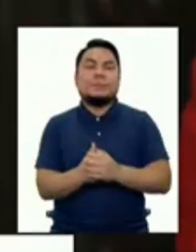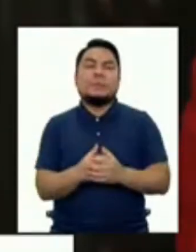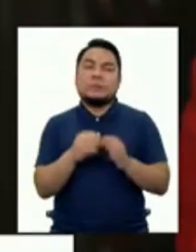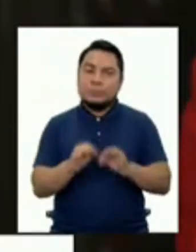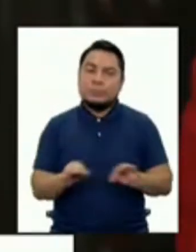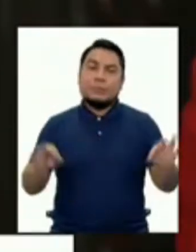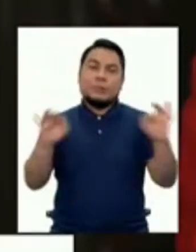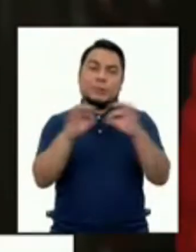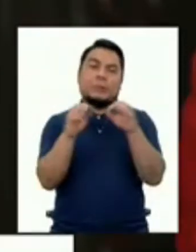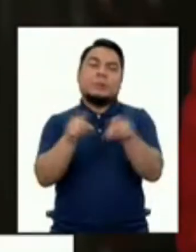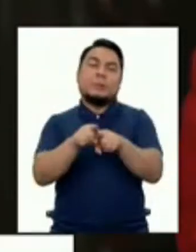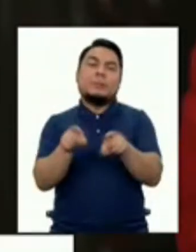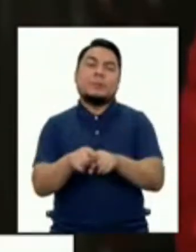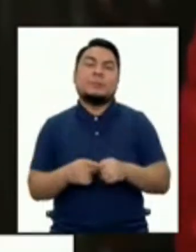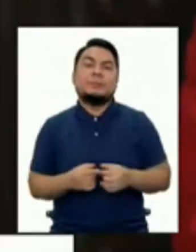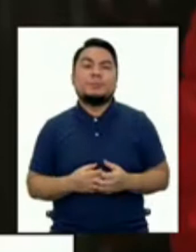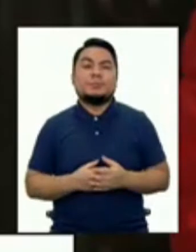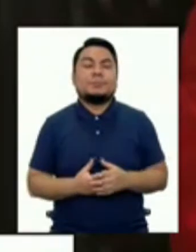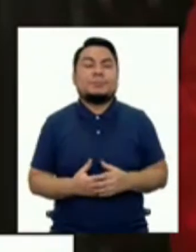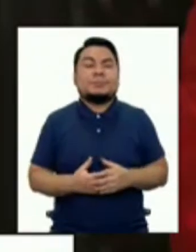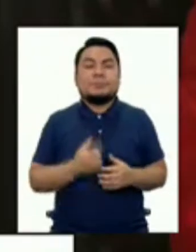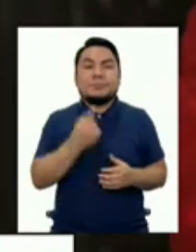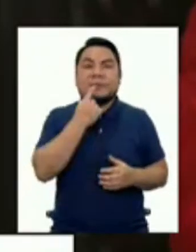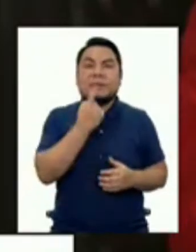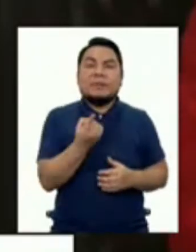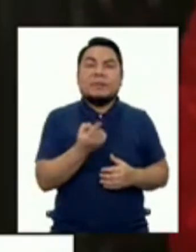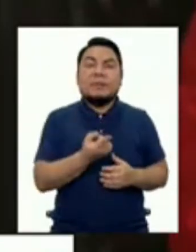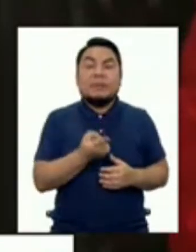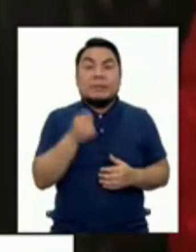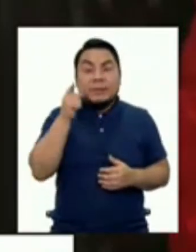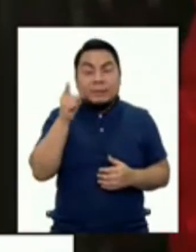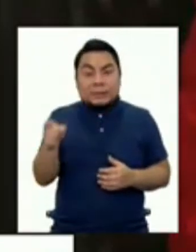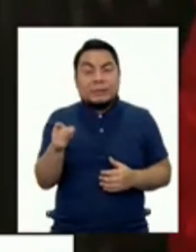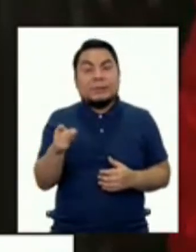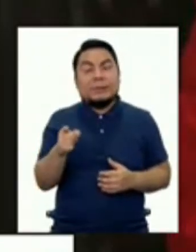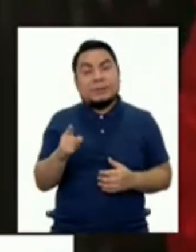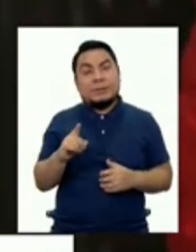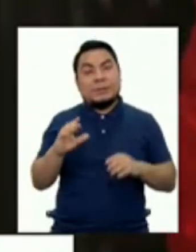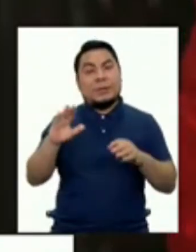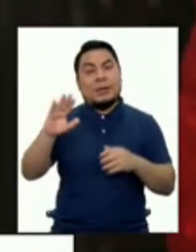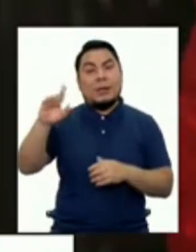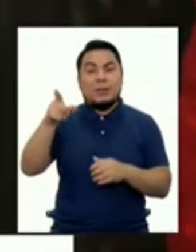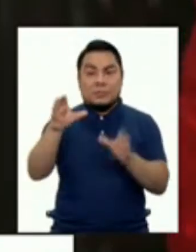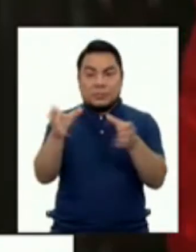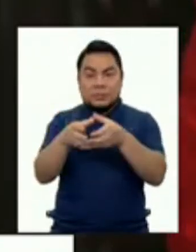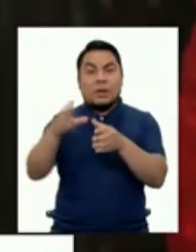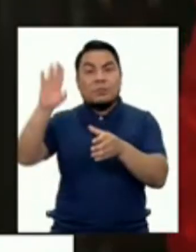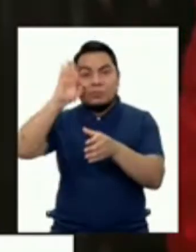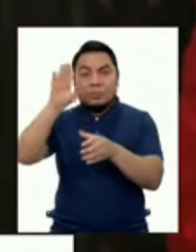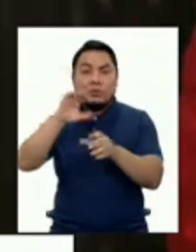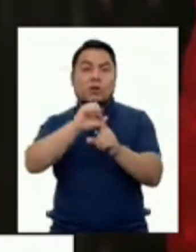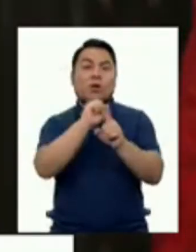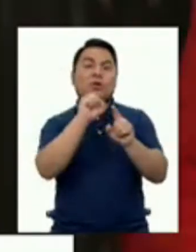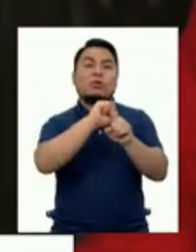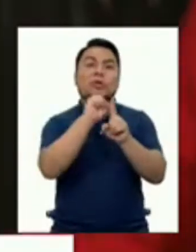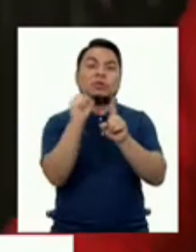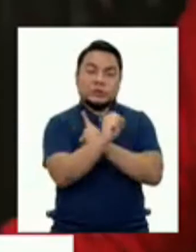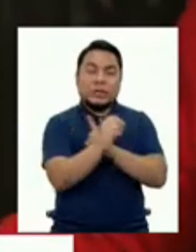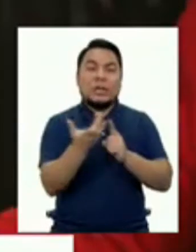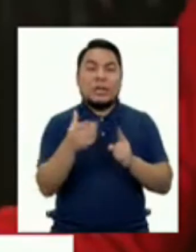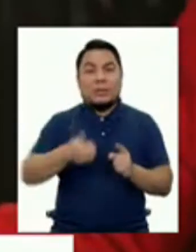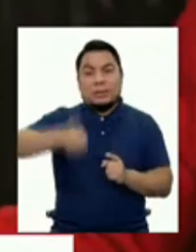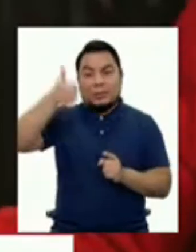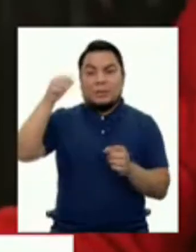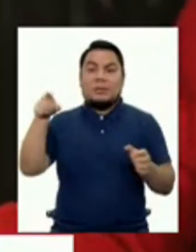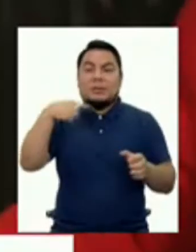Es importante también resaltar de que el binomio policía-sociedad y autoridades debe